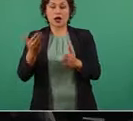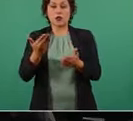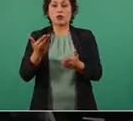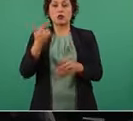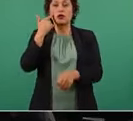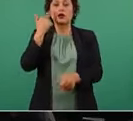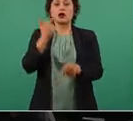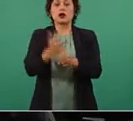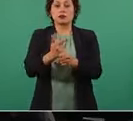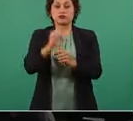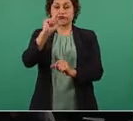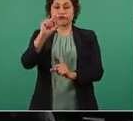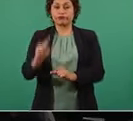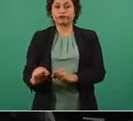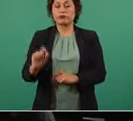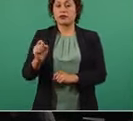disminuido